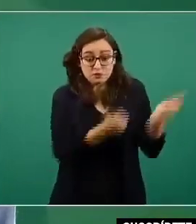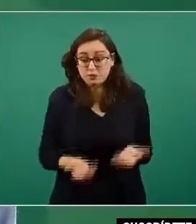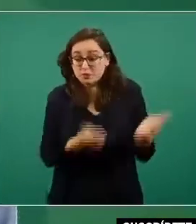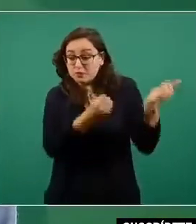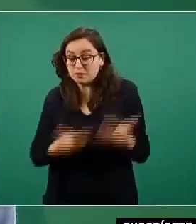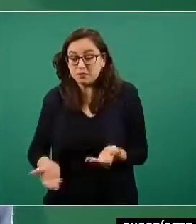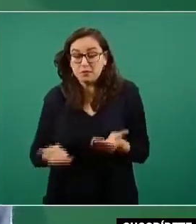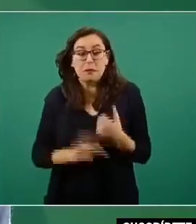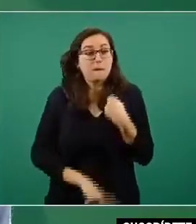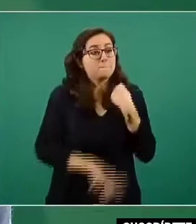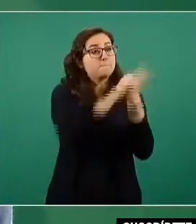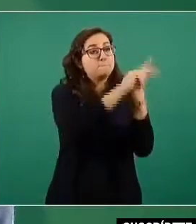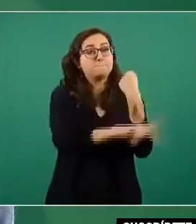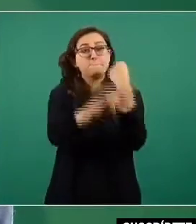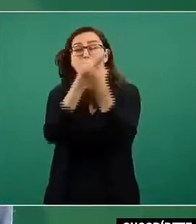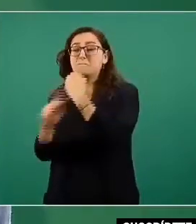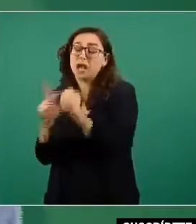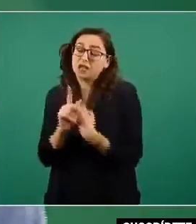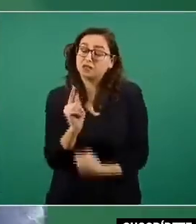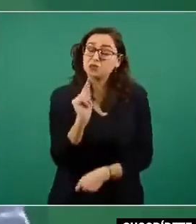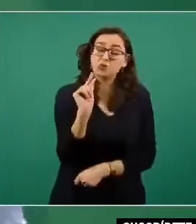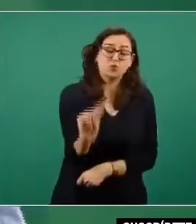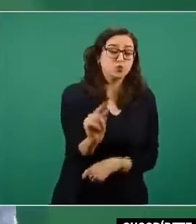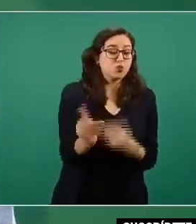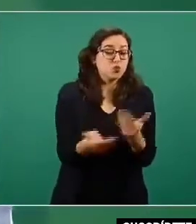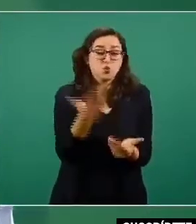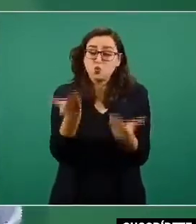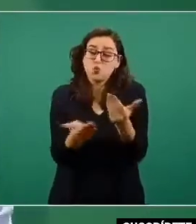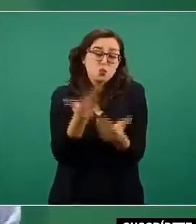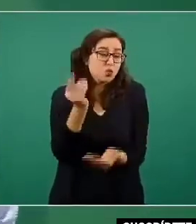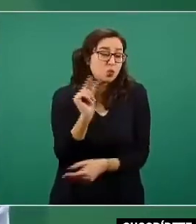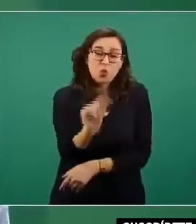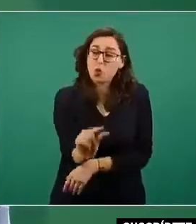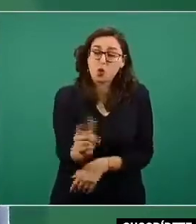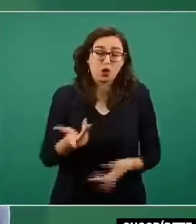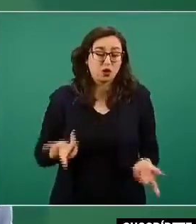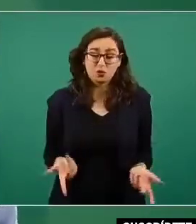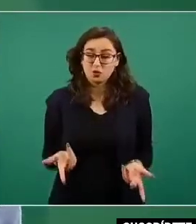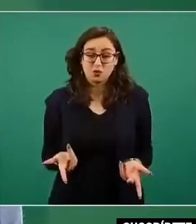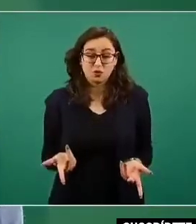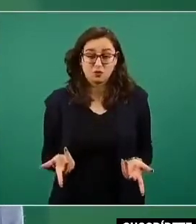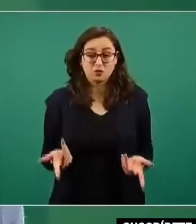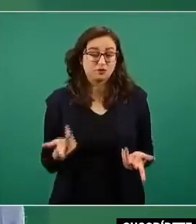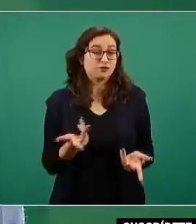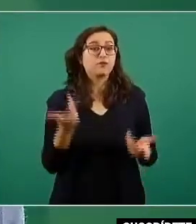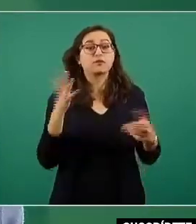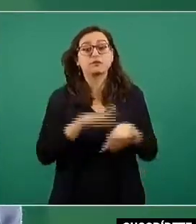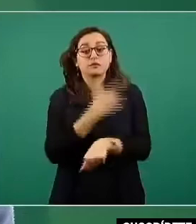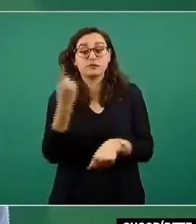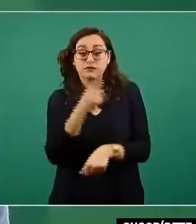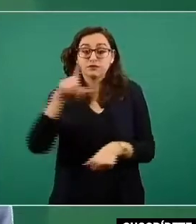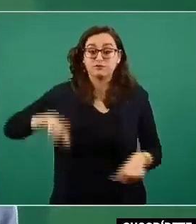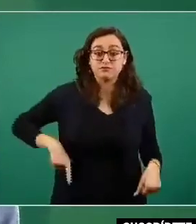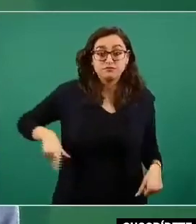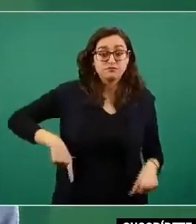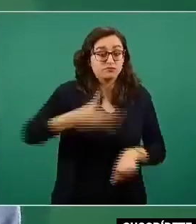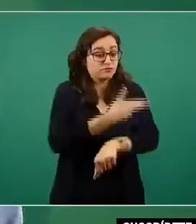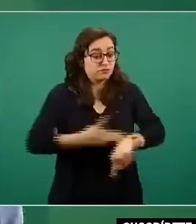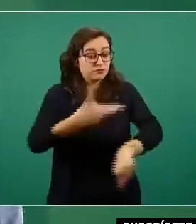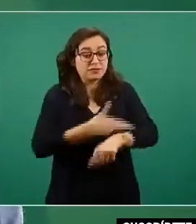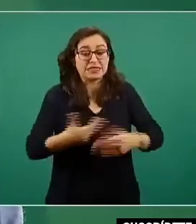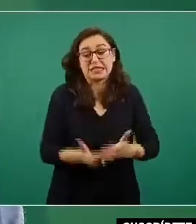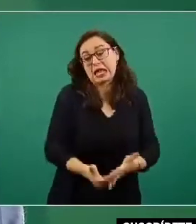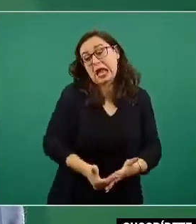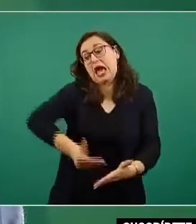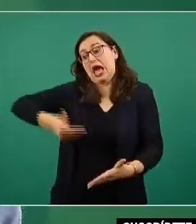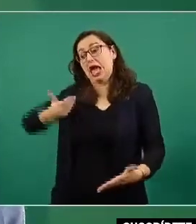los gobiernos de esos países, incluido el de México, hemos hecho gestiones para conseguir la vacuna y las hicimos con mucha